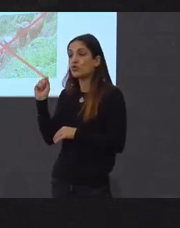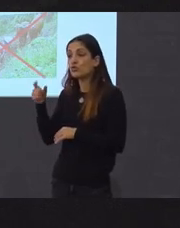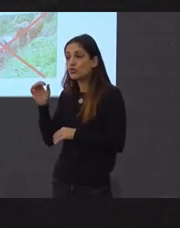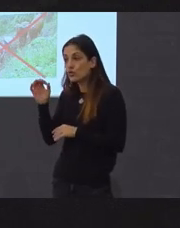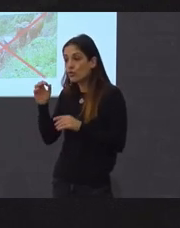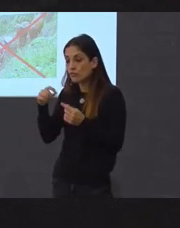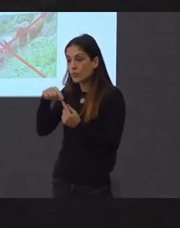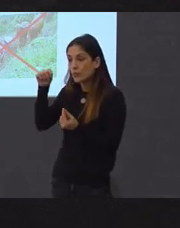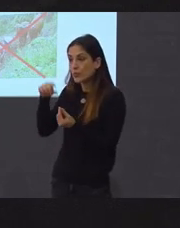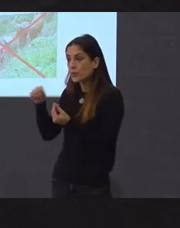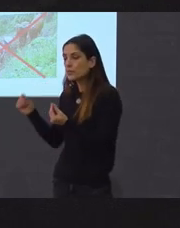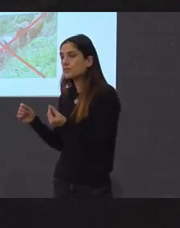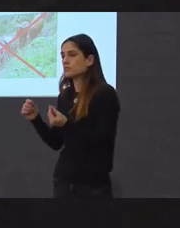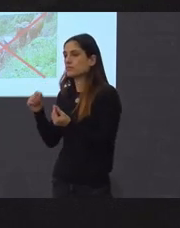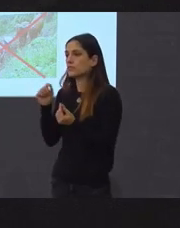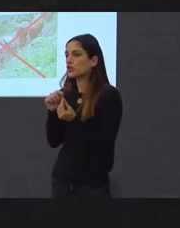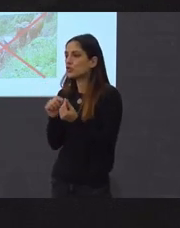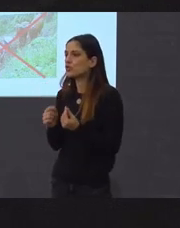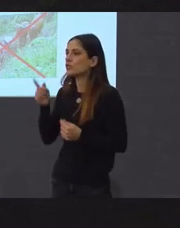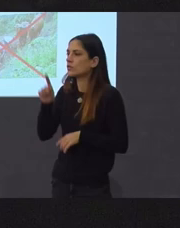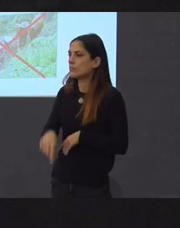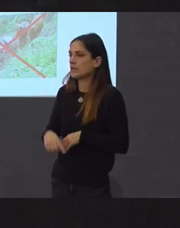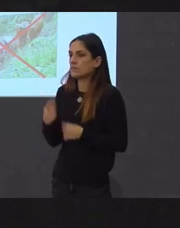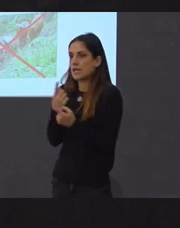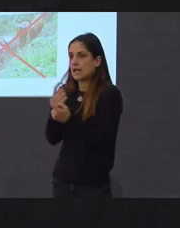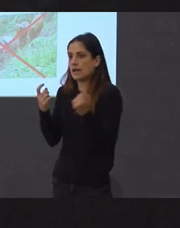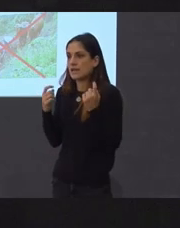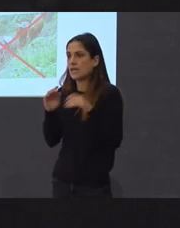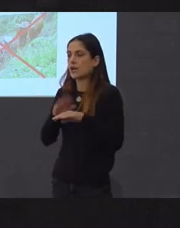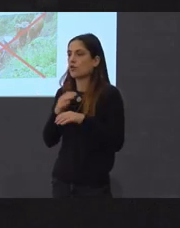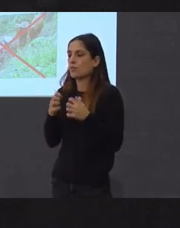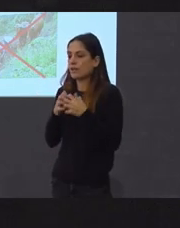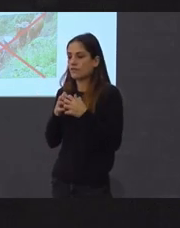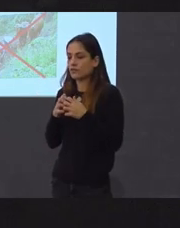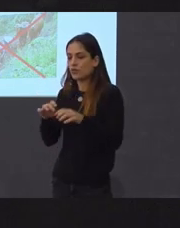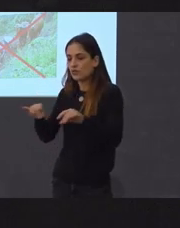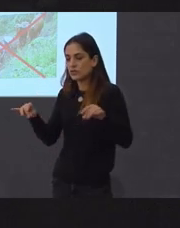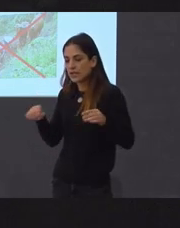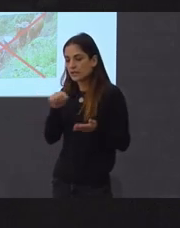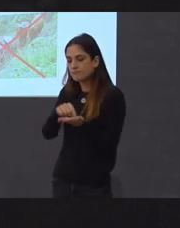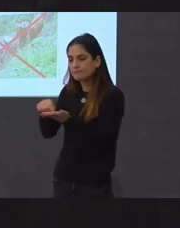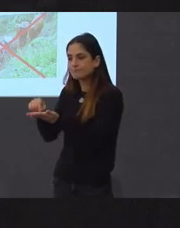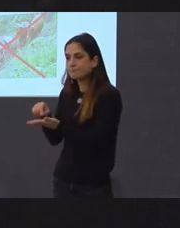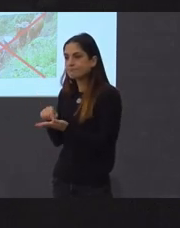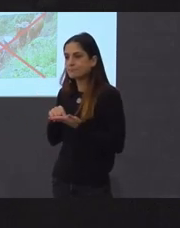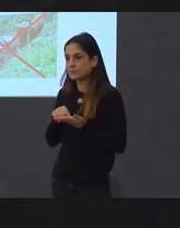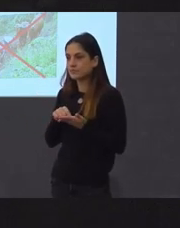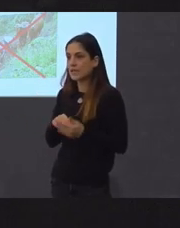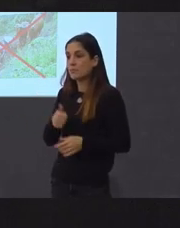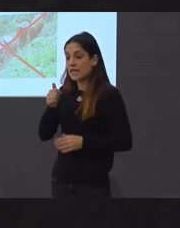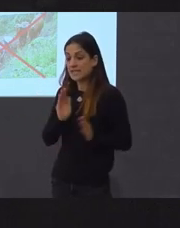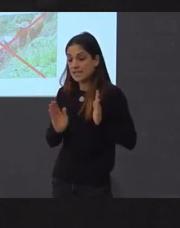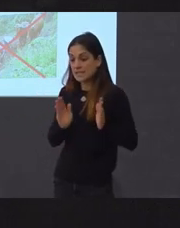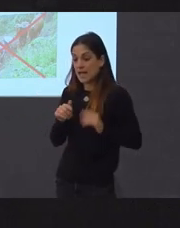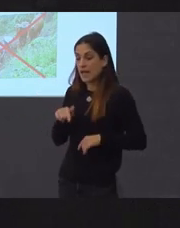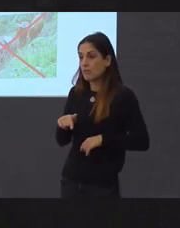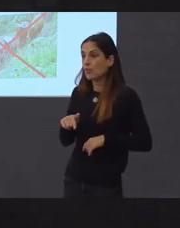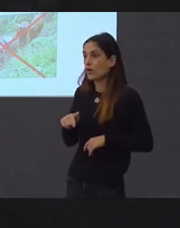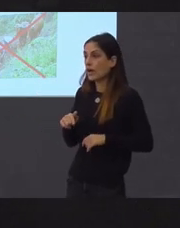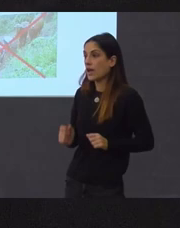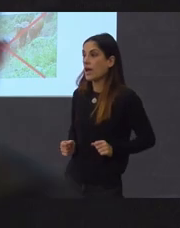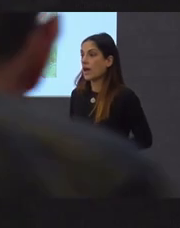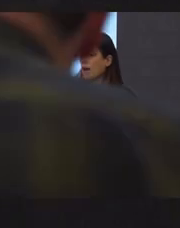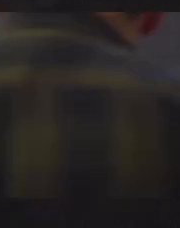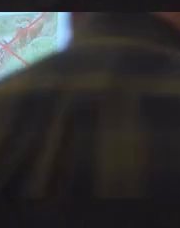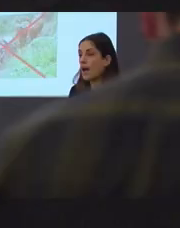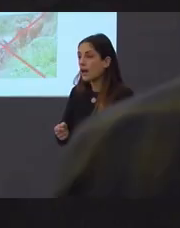en funcionamento o resto das terras, sobre todo nun momento no que a Galiza non chega a Revolución Verde hasta os anos 60. Non temos abonos orgánicos hasta os anos